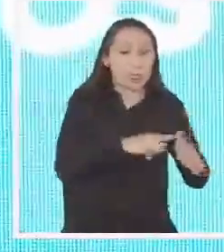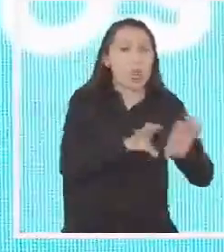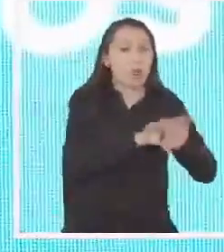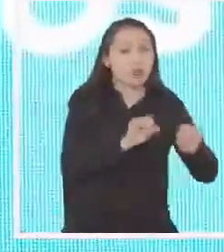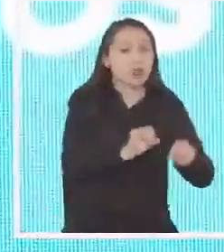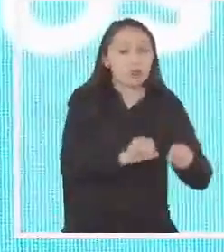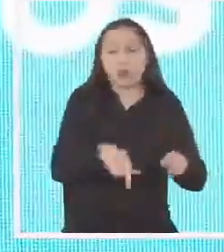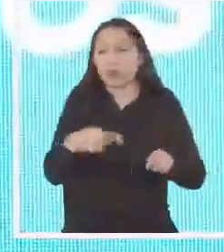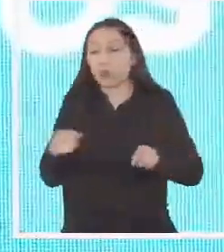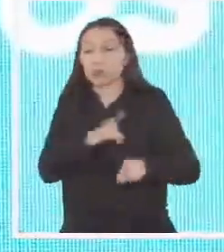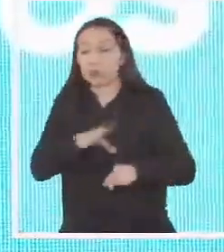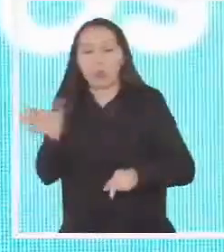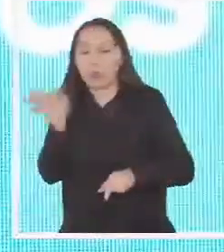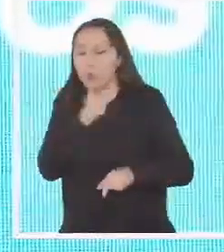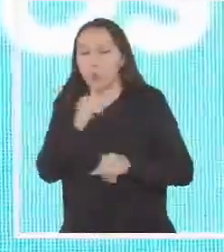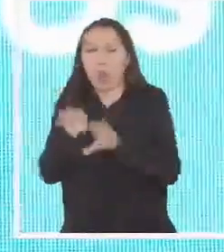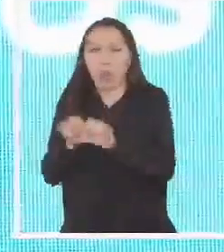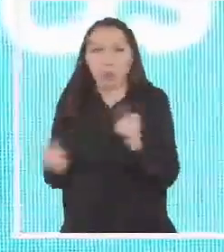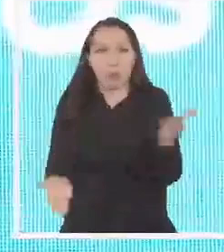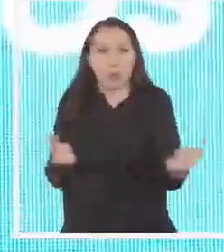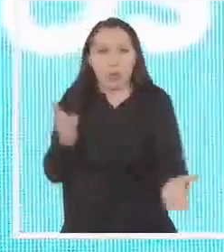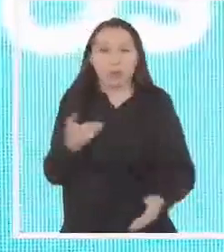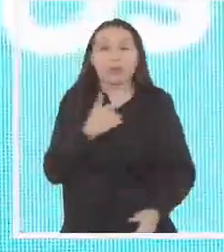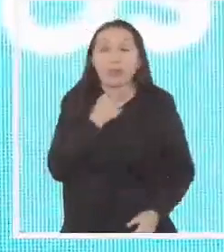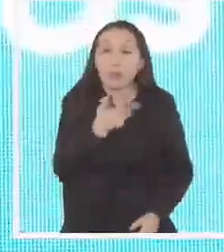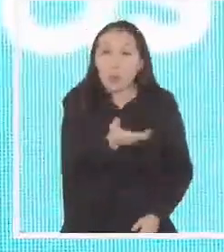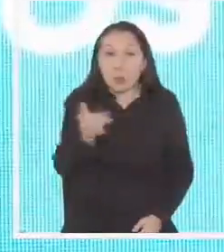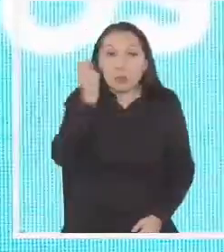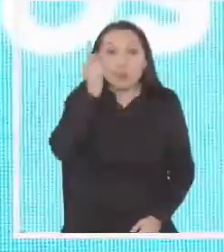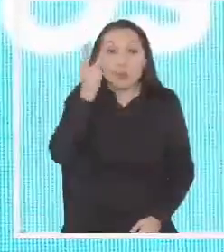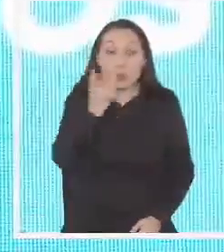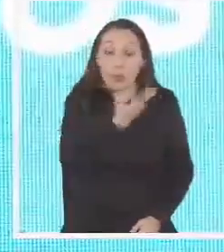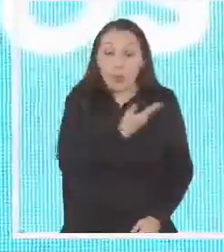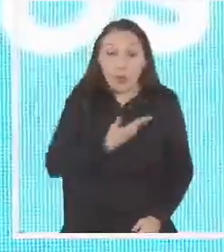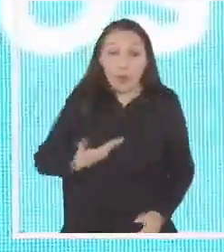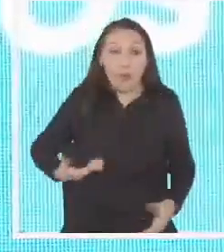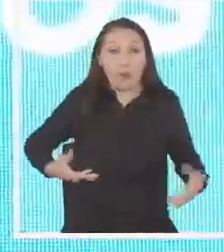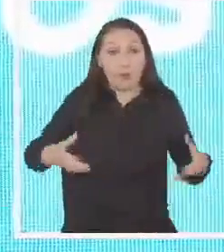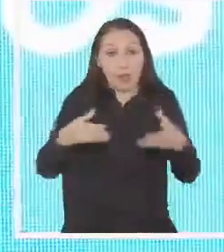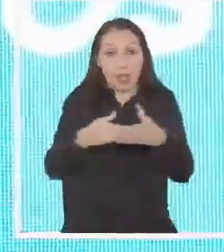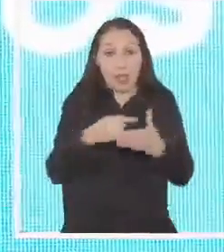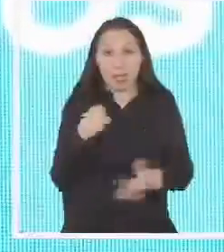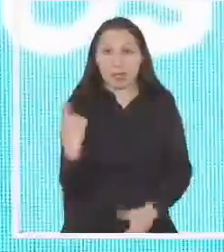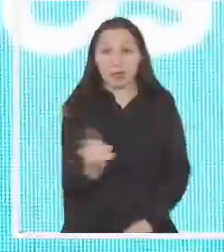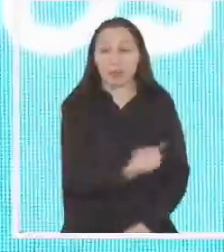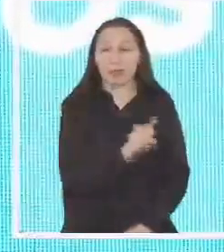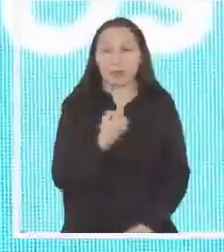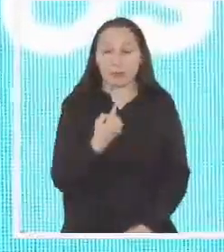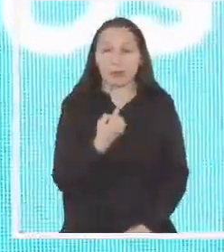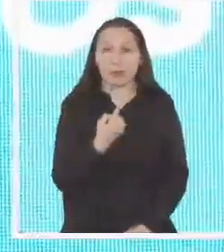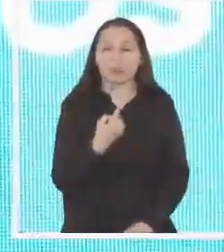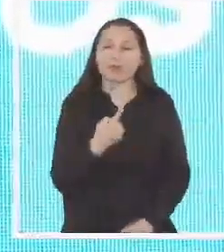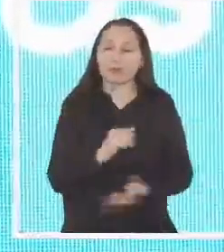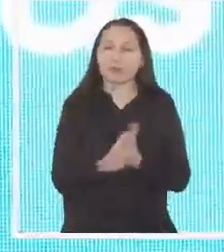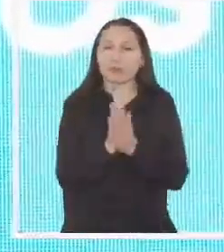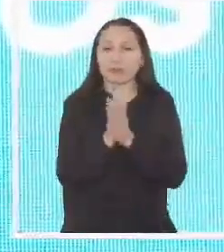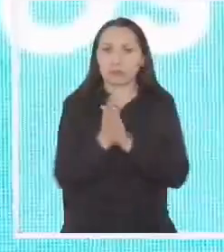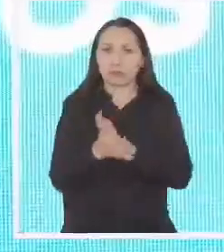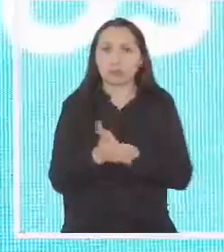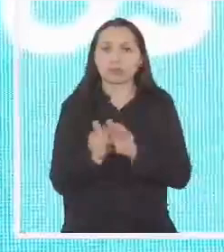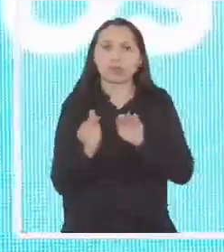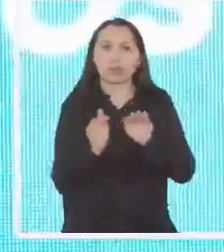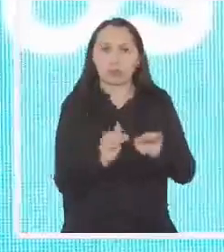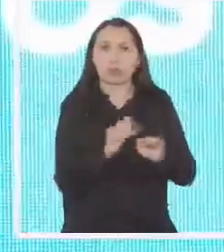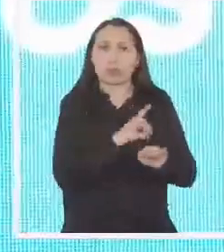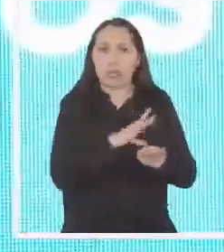Chile sin acuerdo. Quiero que sepan que como gobierno estamos totalmente por un Chile